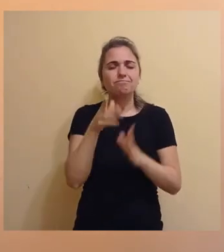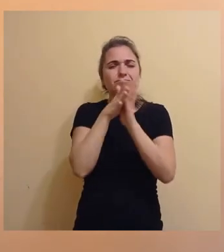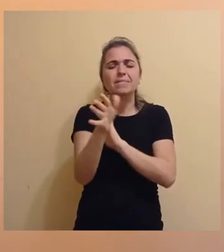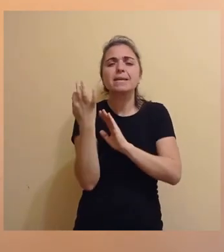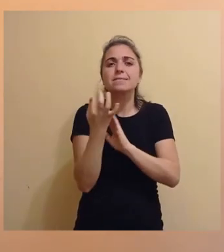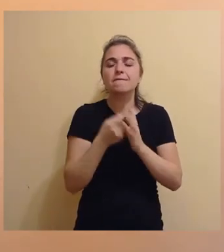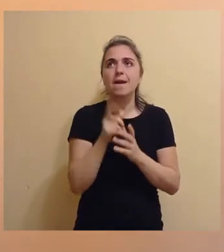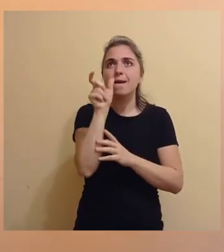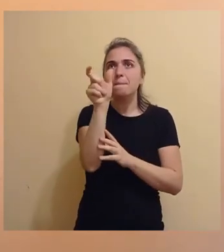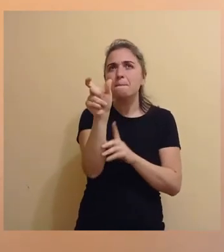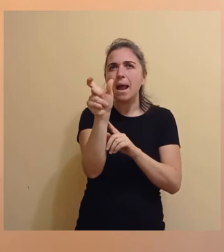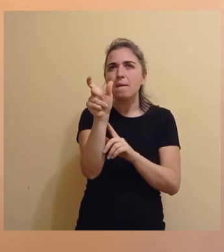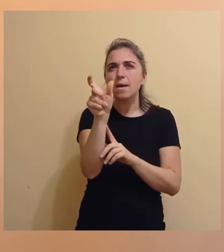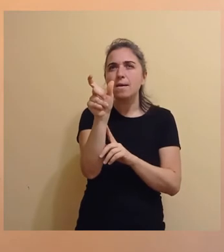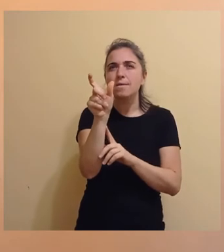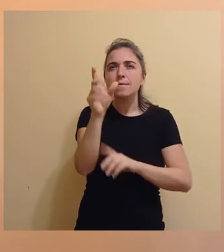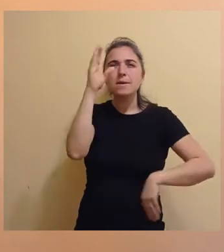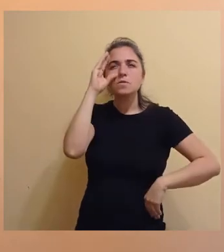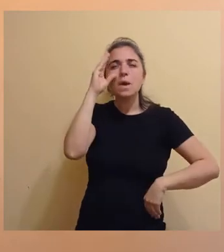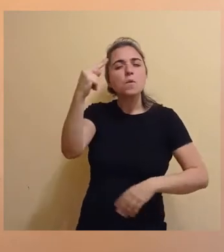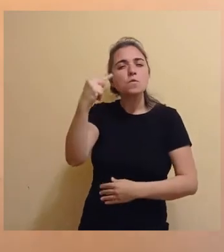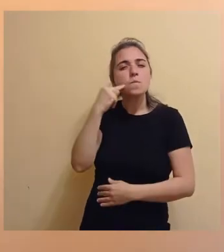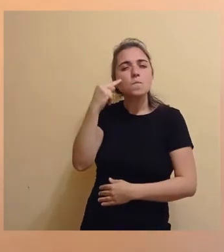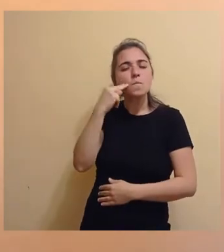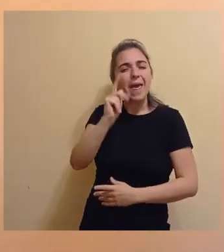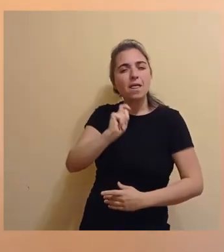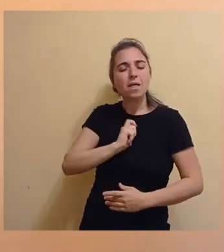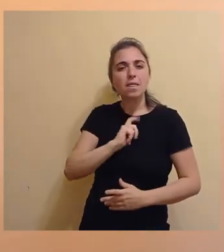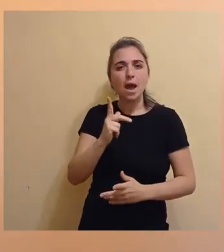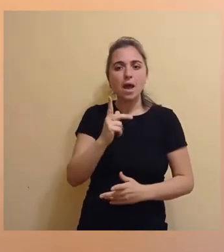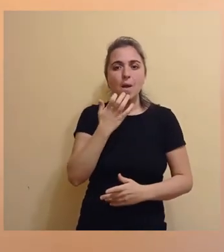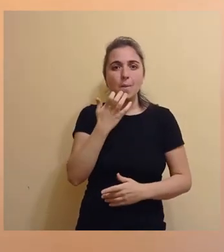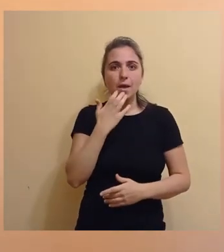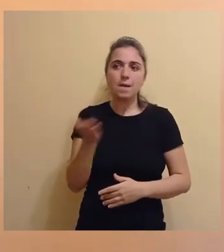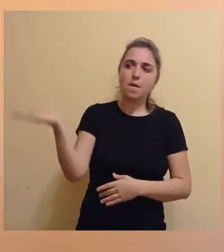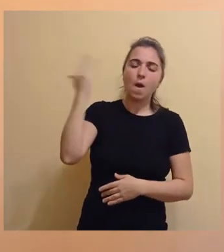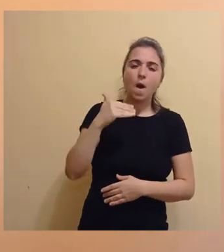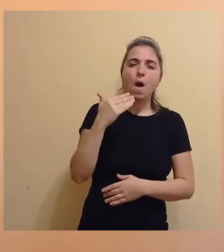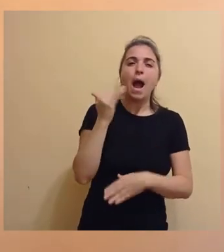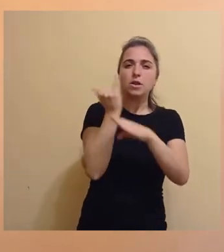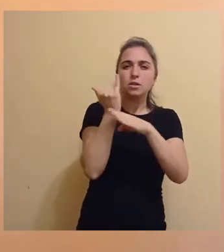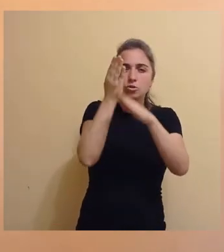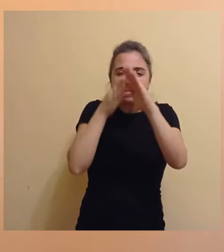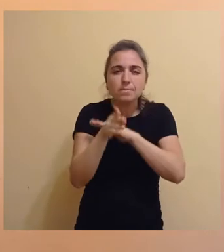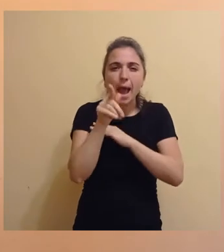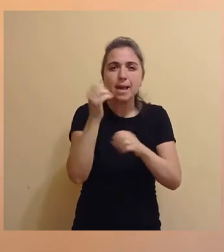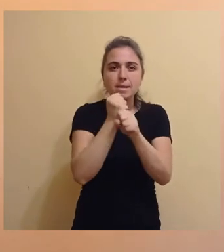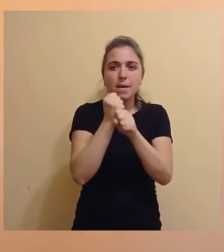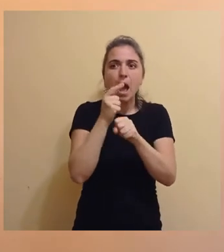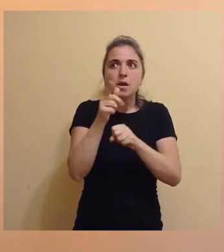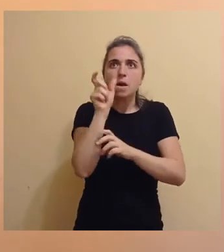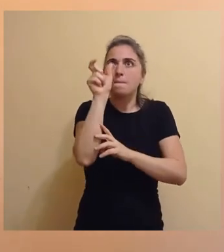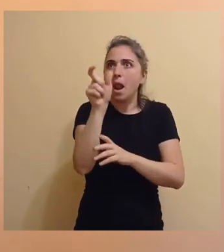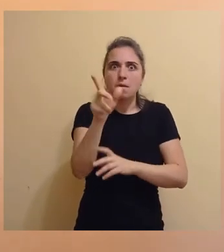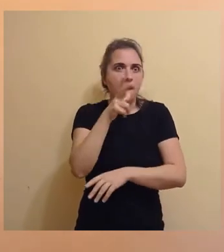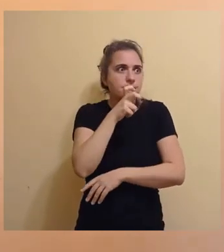Porque el sexting es una palabra que nos da mucho miedo, ¿no? Y que cuando nos llaman, ¿no? Para trabajar en las